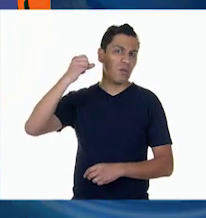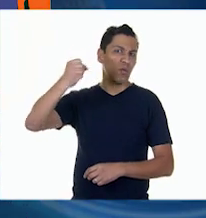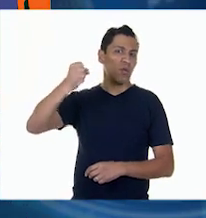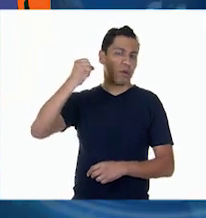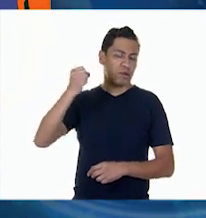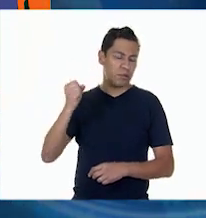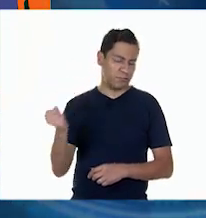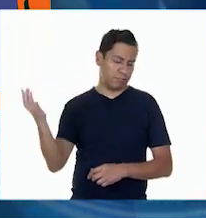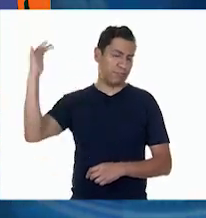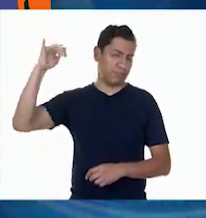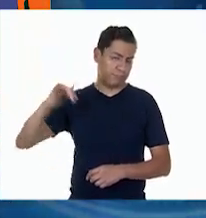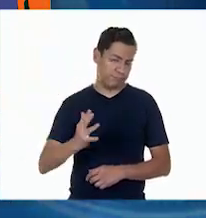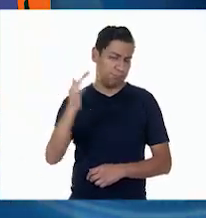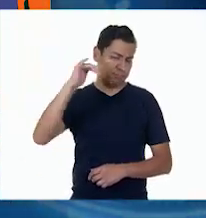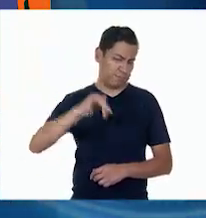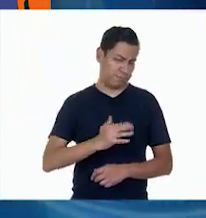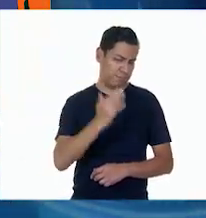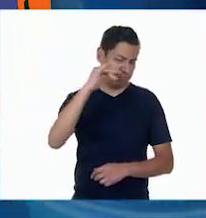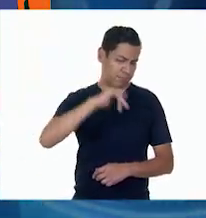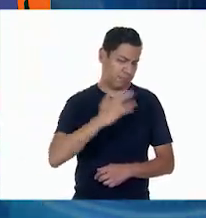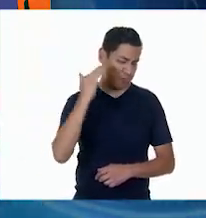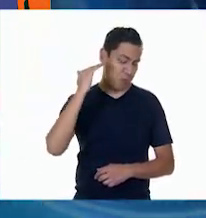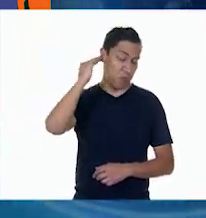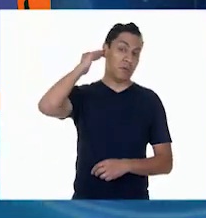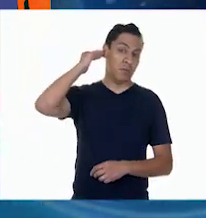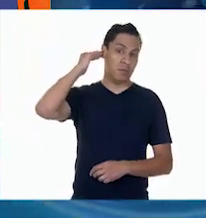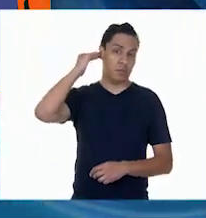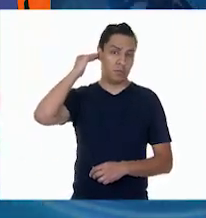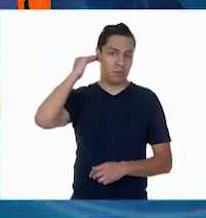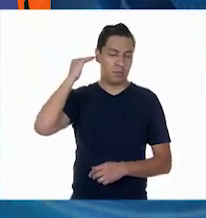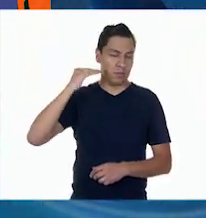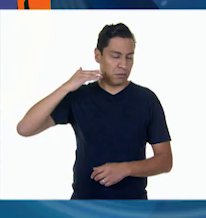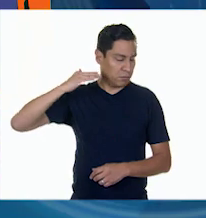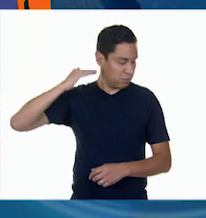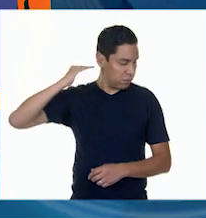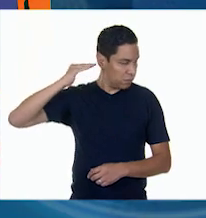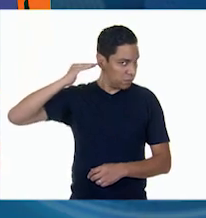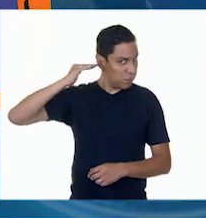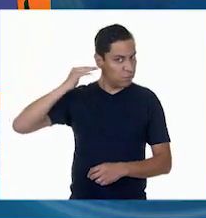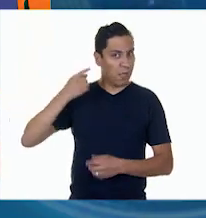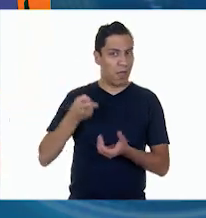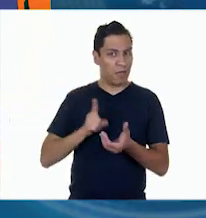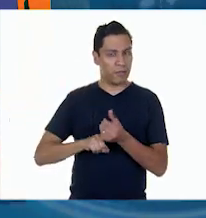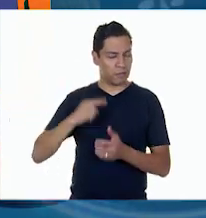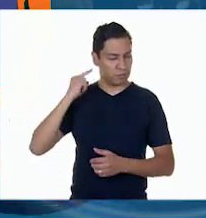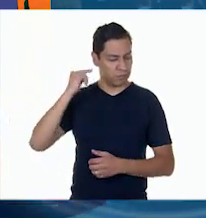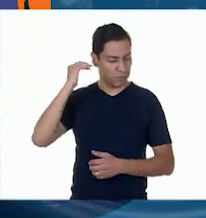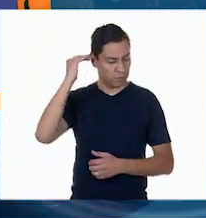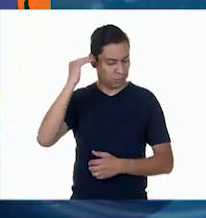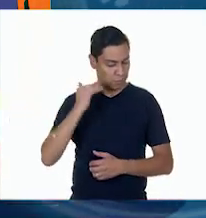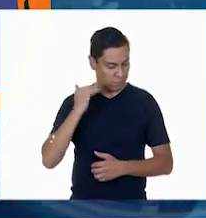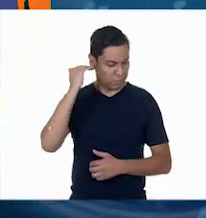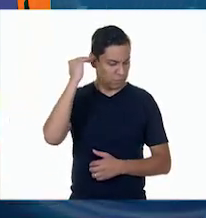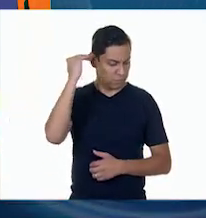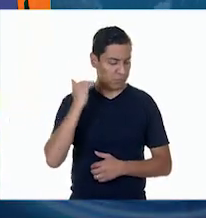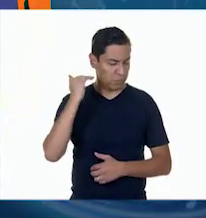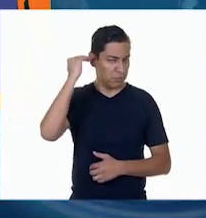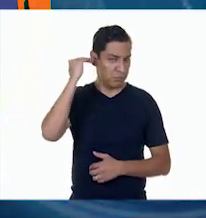esas ondas de sonido, van a agitar literalmente nuestros oídos. ¿Por qué? ¿Por qué las